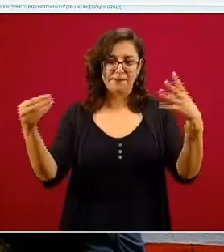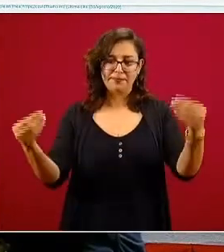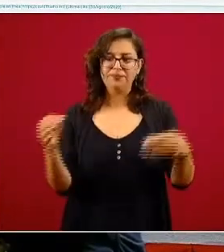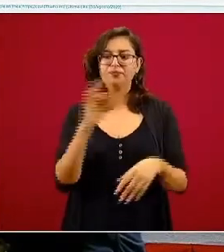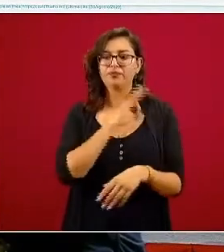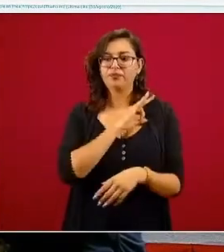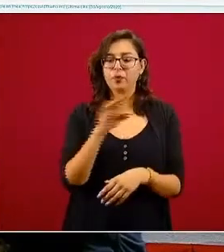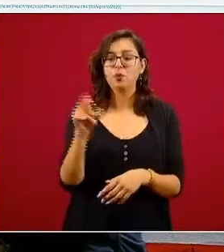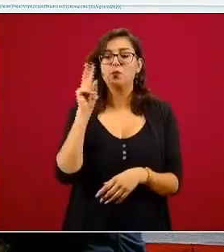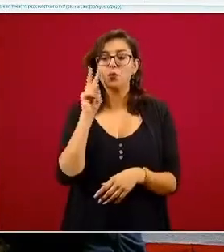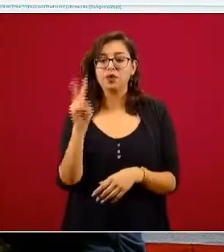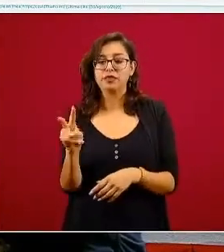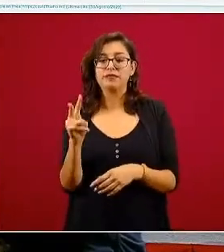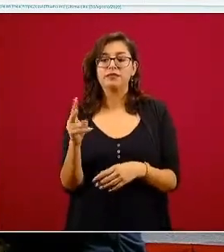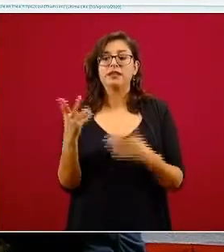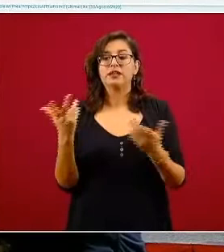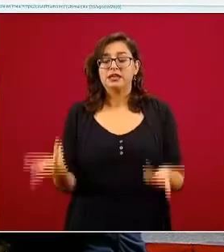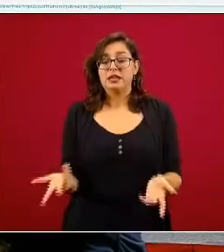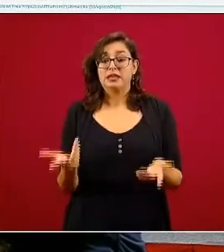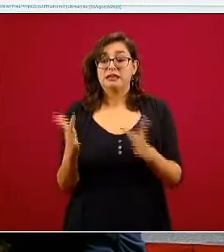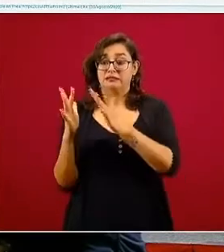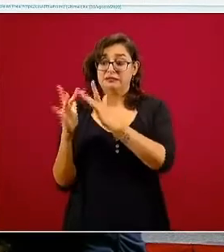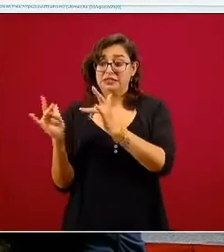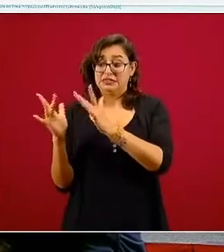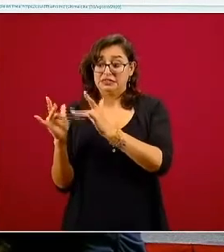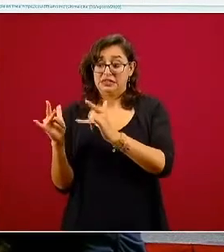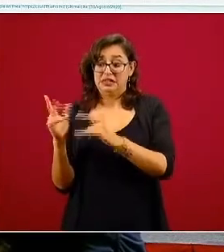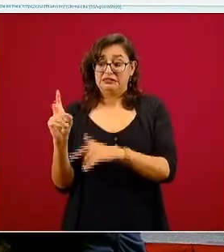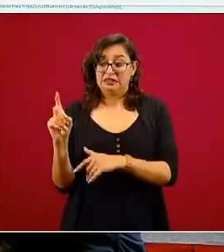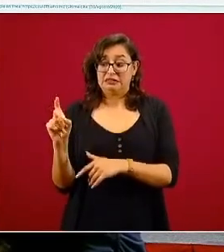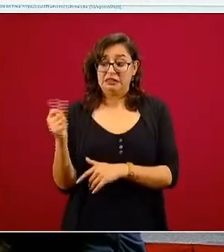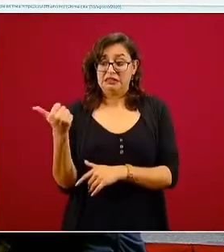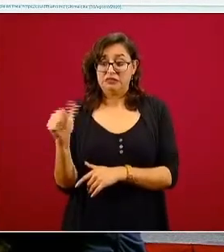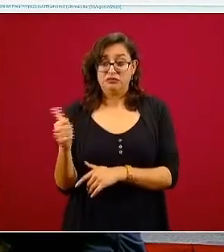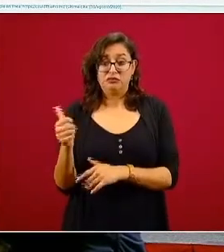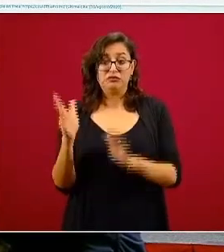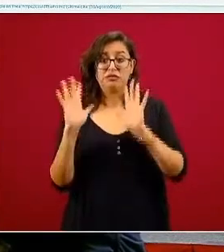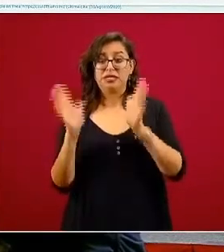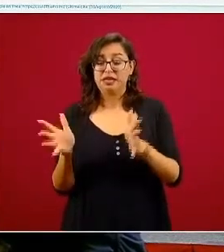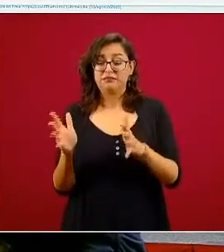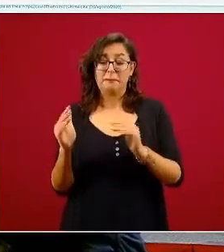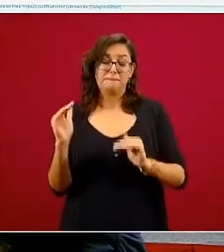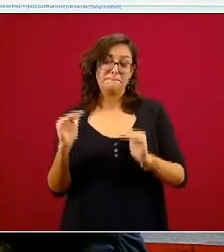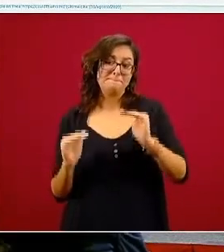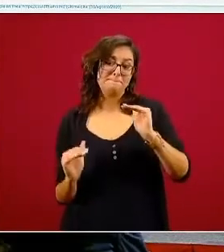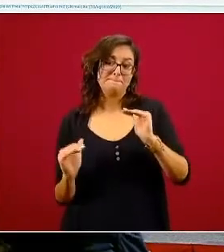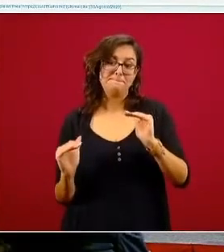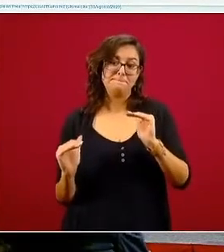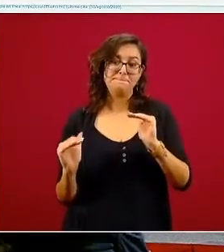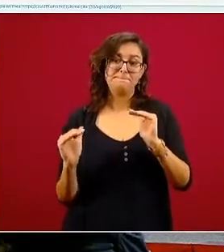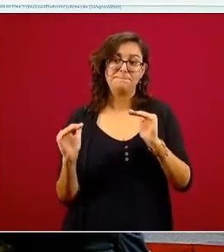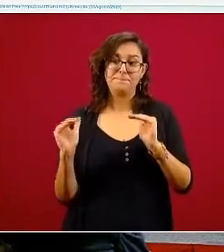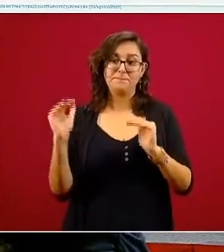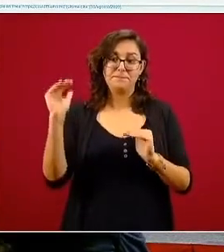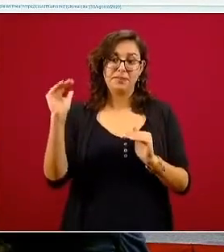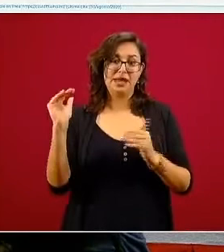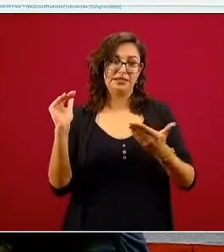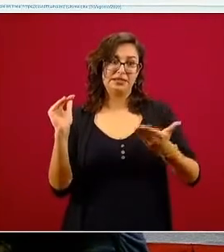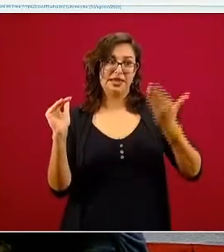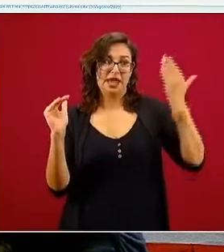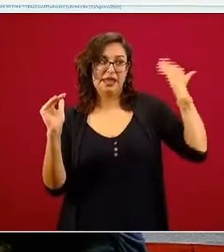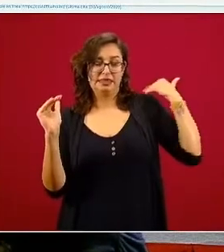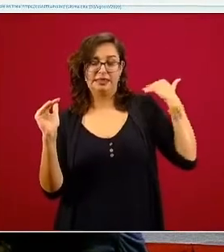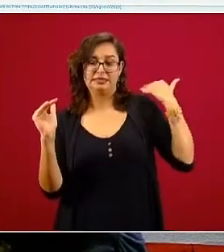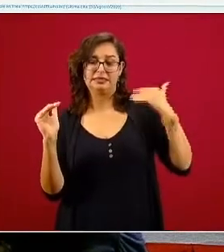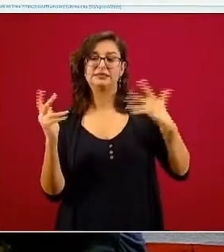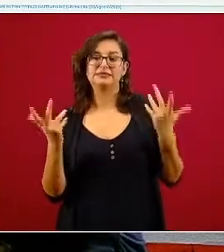la intensidad que Francia tiene aquí el 30 de agosto, está prácticamente ya por encima de lo que en su momento fue el primer pico